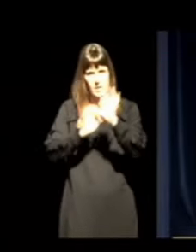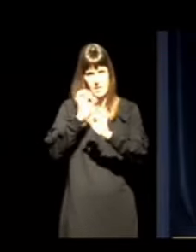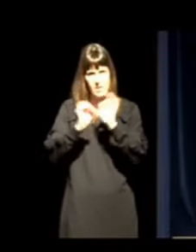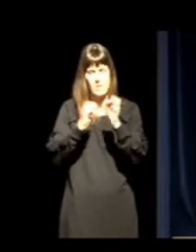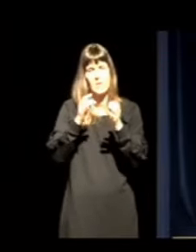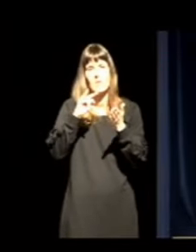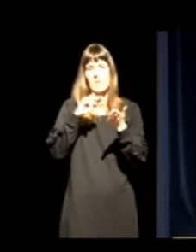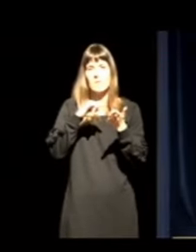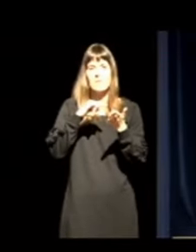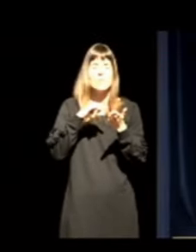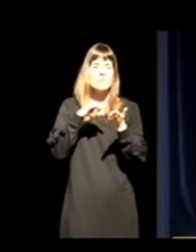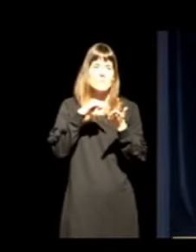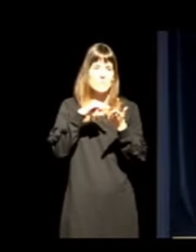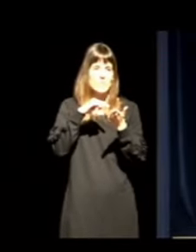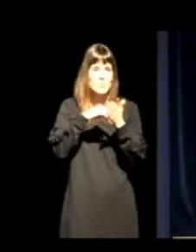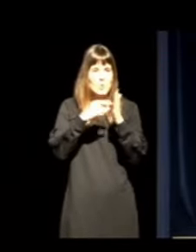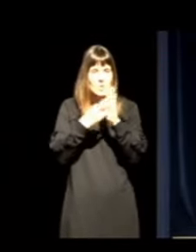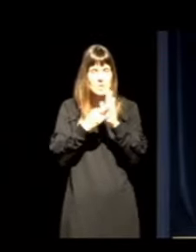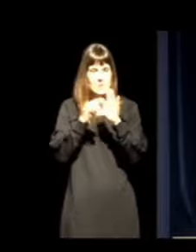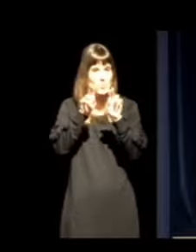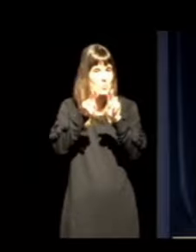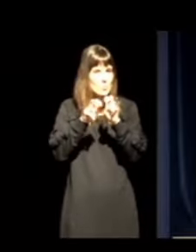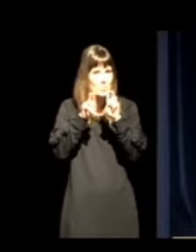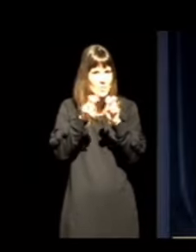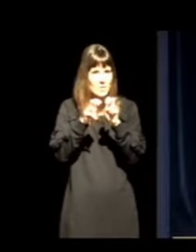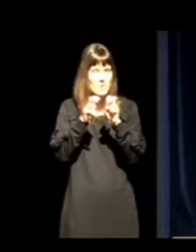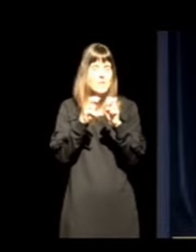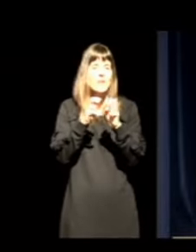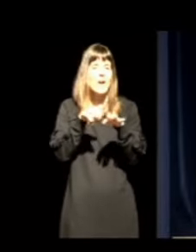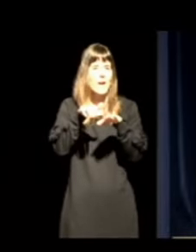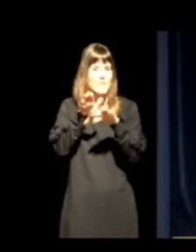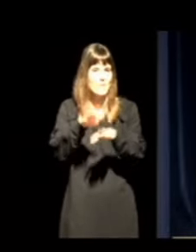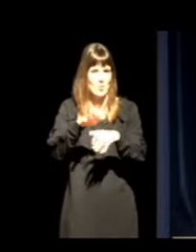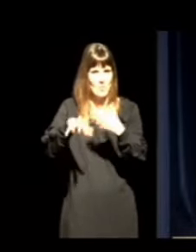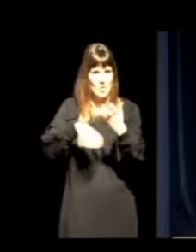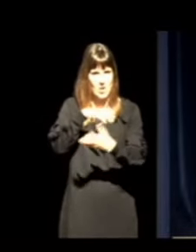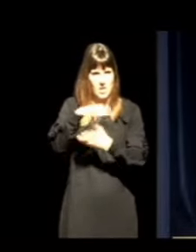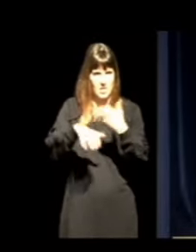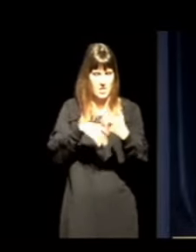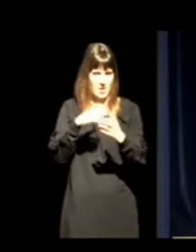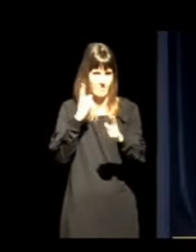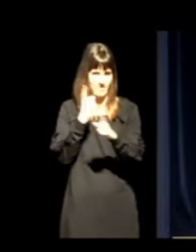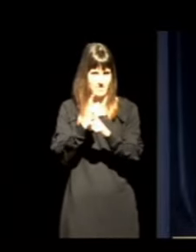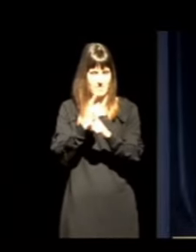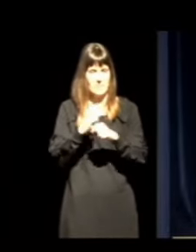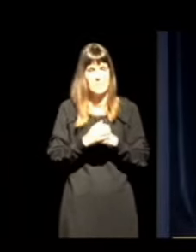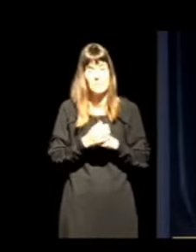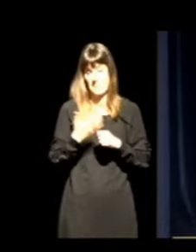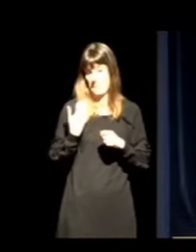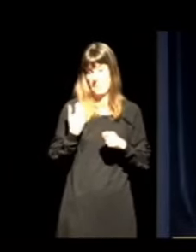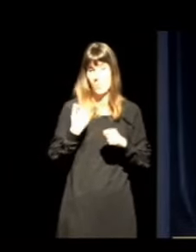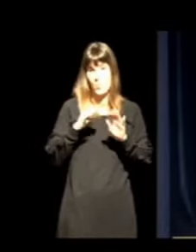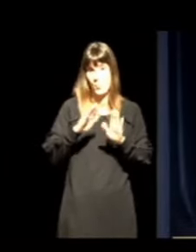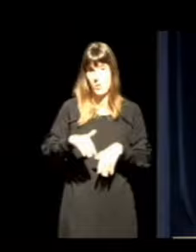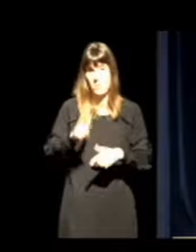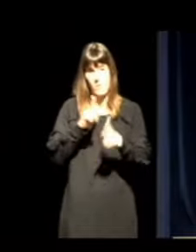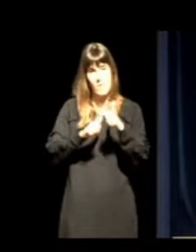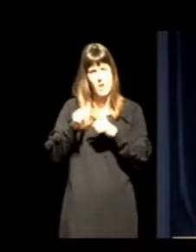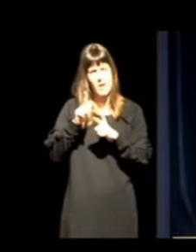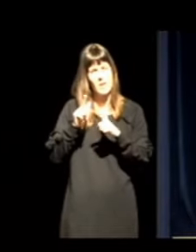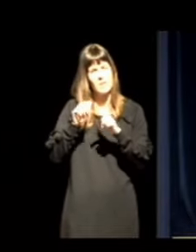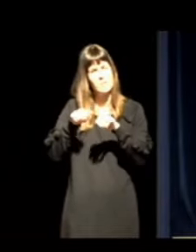paso que sean ritos de no violencia. Es decir, en última instancia,